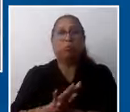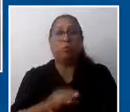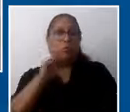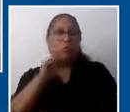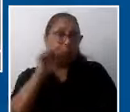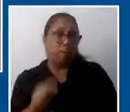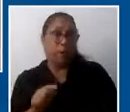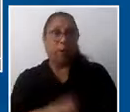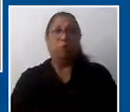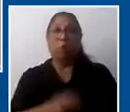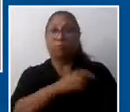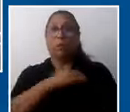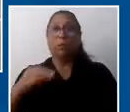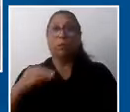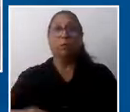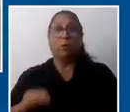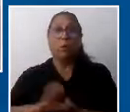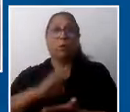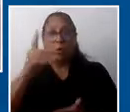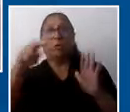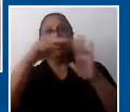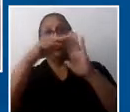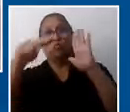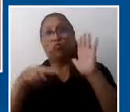el Ministerio de Educación, a través de las normas